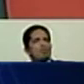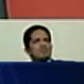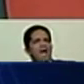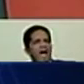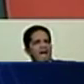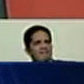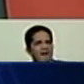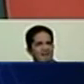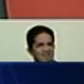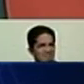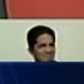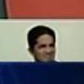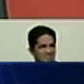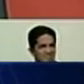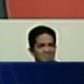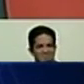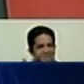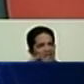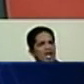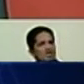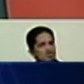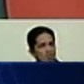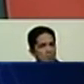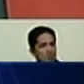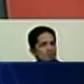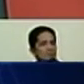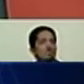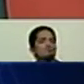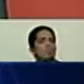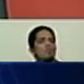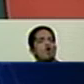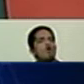qué momento este grupo de gobierno fracasado,